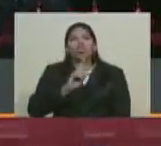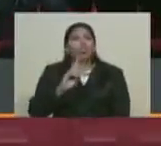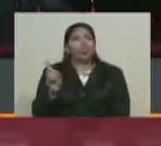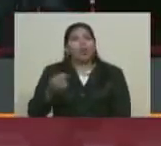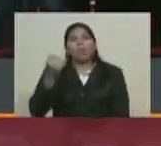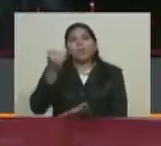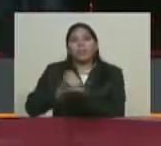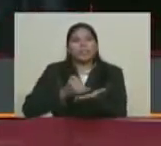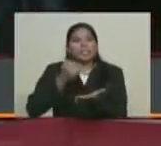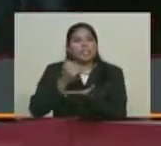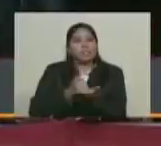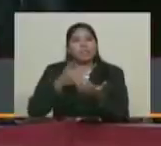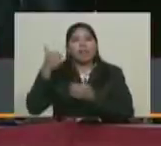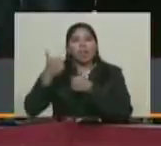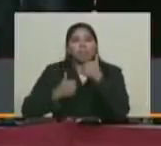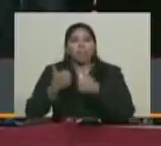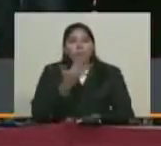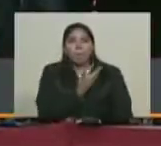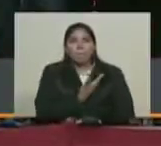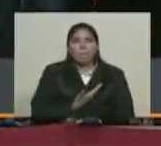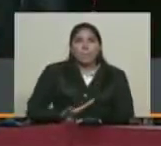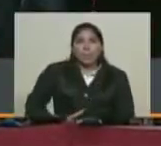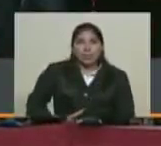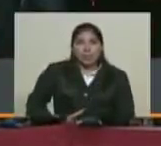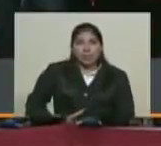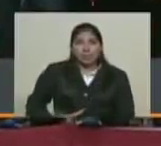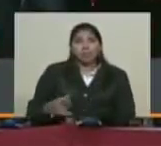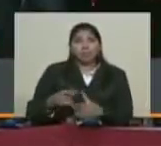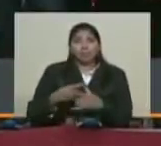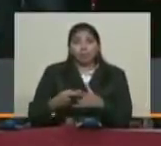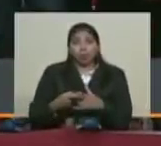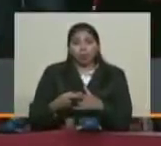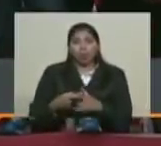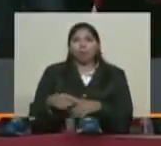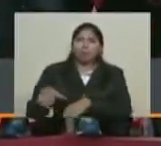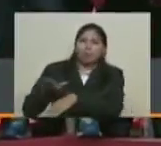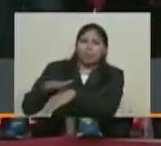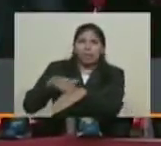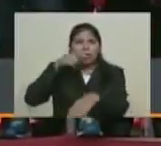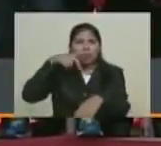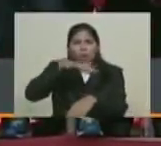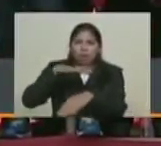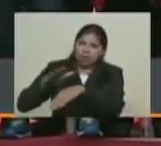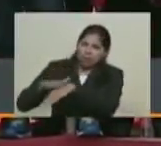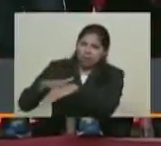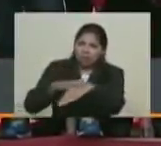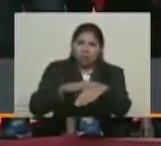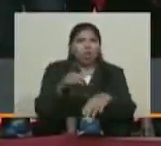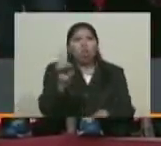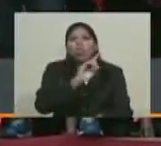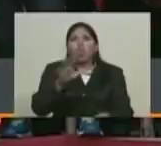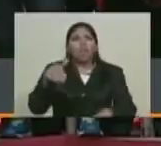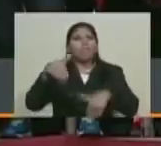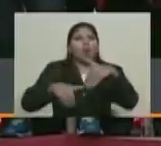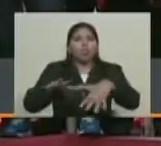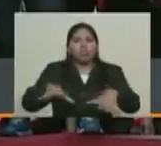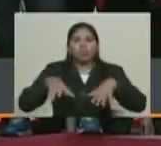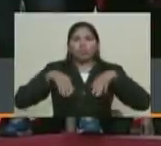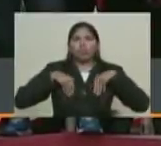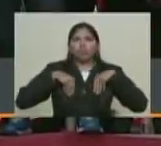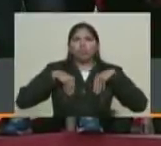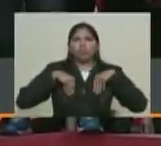candidato presidencial y hagan un llamado a la abstención, al boicot y al